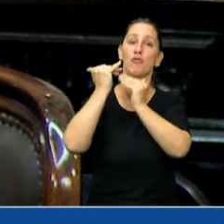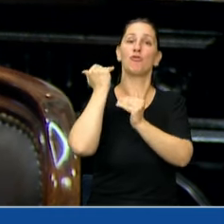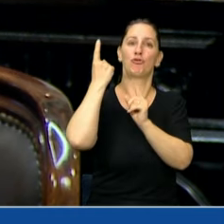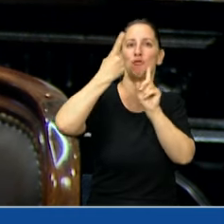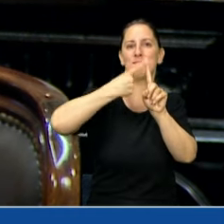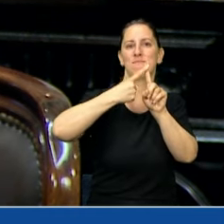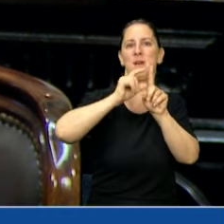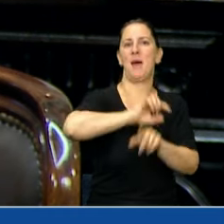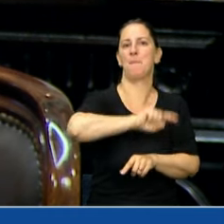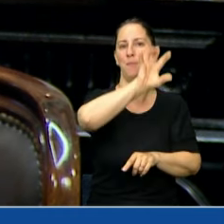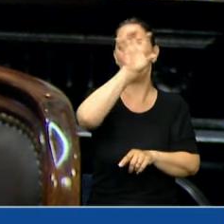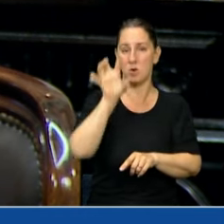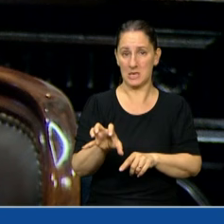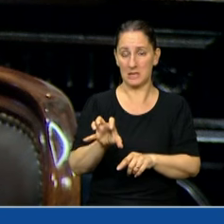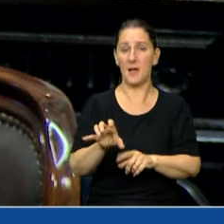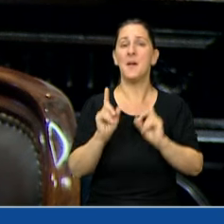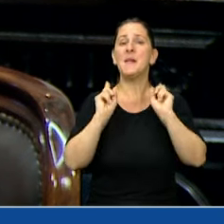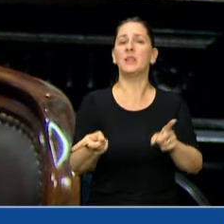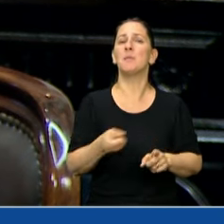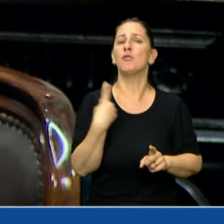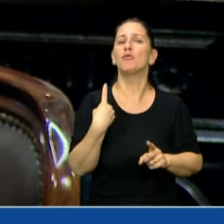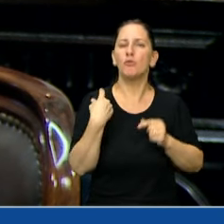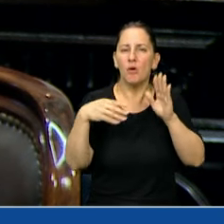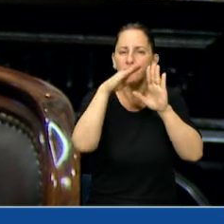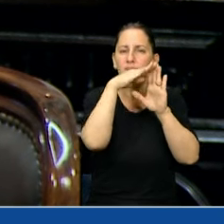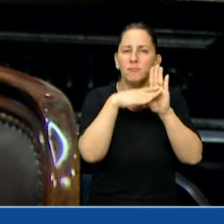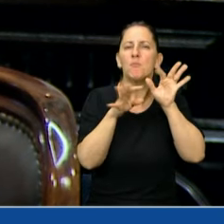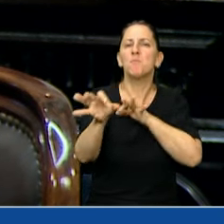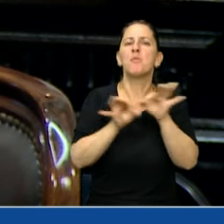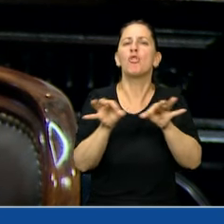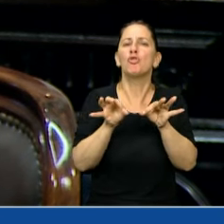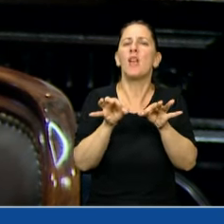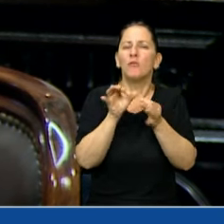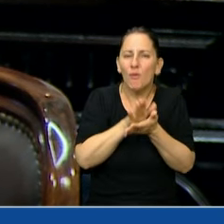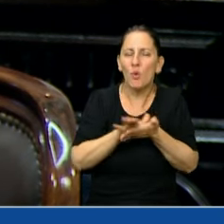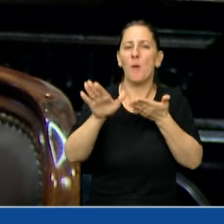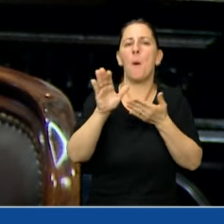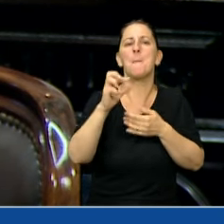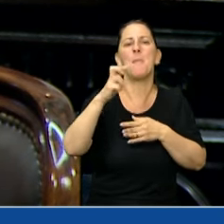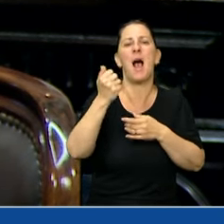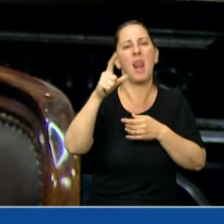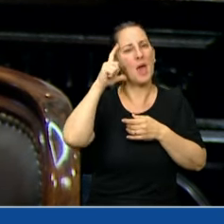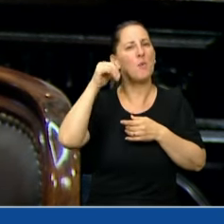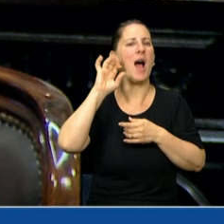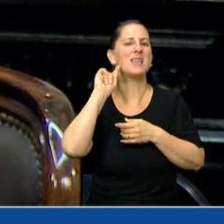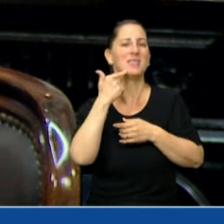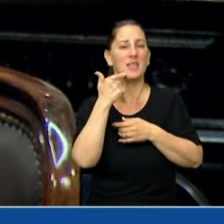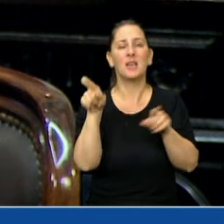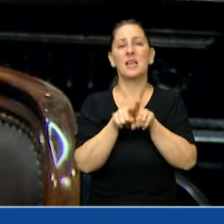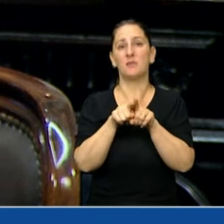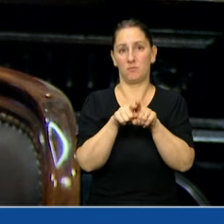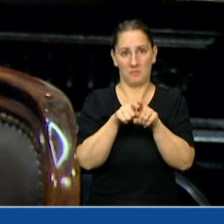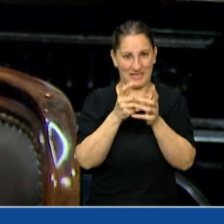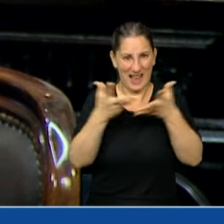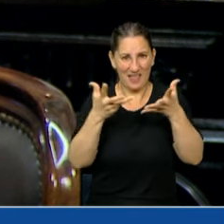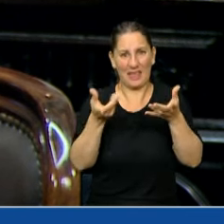así como también debemos generar las condiciones para que se desarroll en otros proyectos incipientes como el caso de Palermo aike que es una reserva equivalente a un tercio de lo